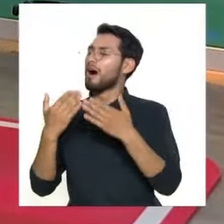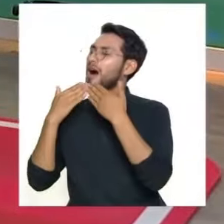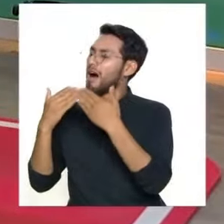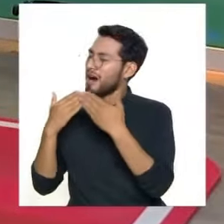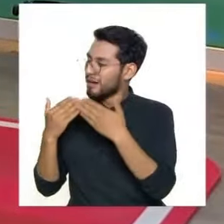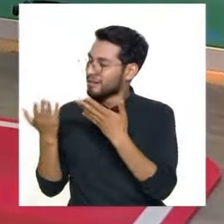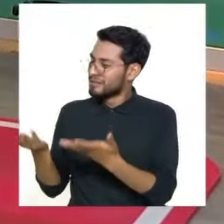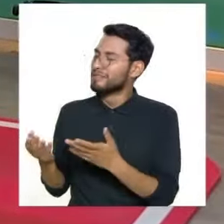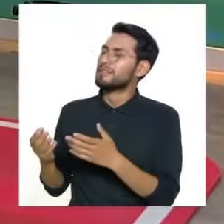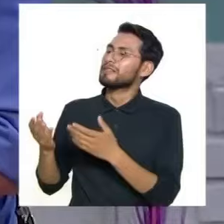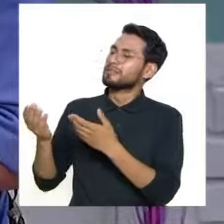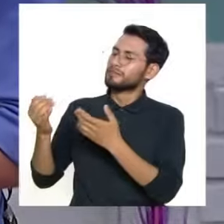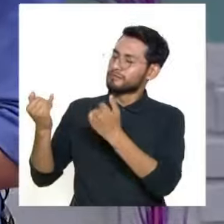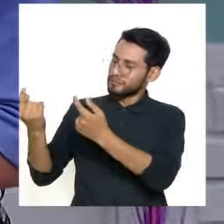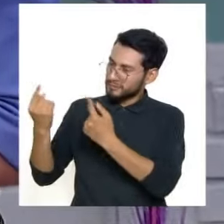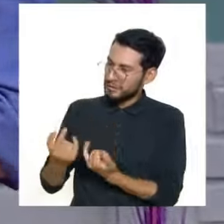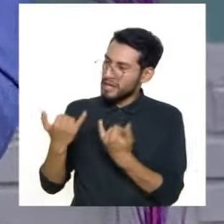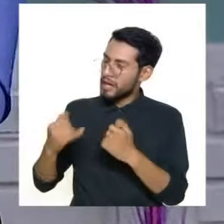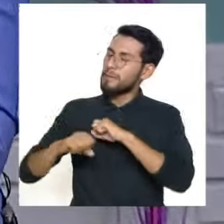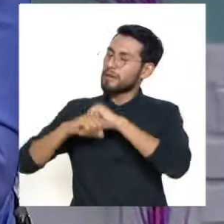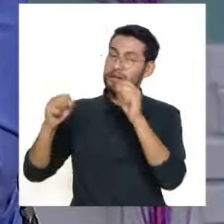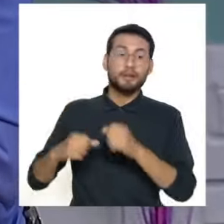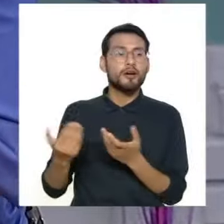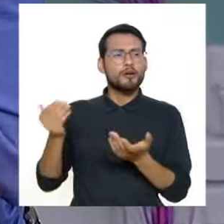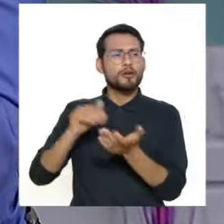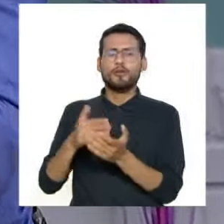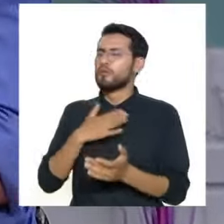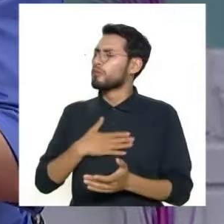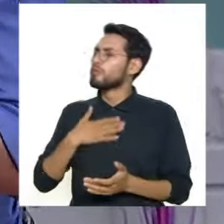gracias por estar con nosotros esta mañana